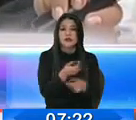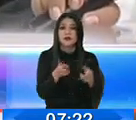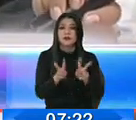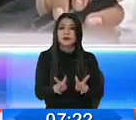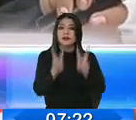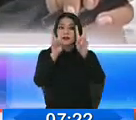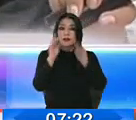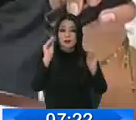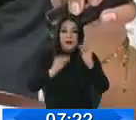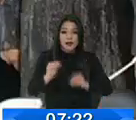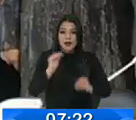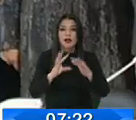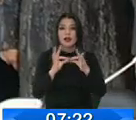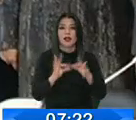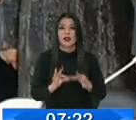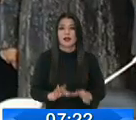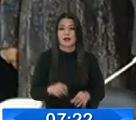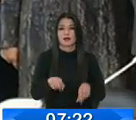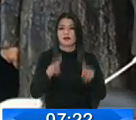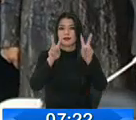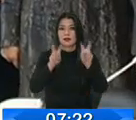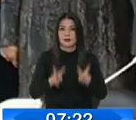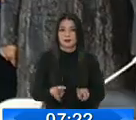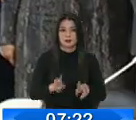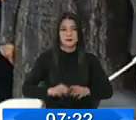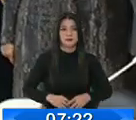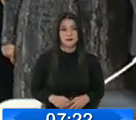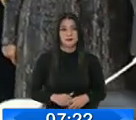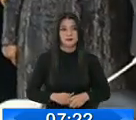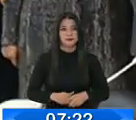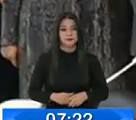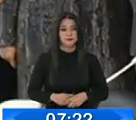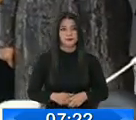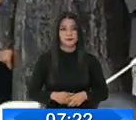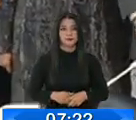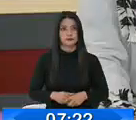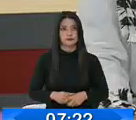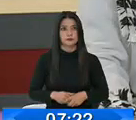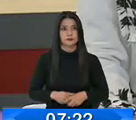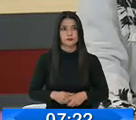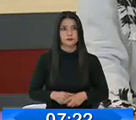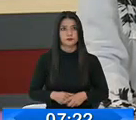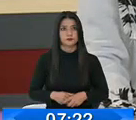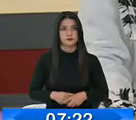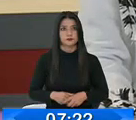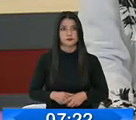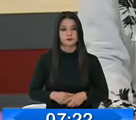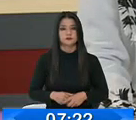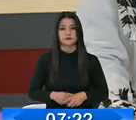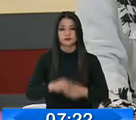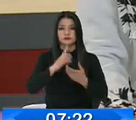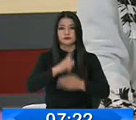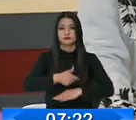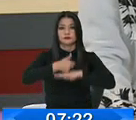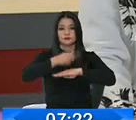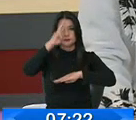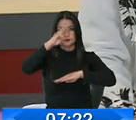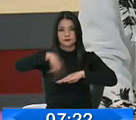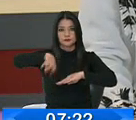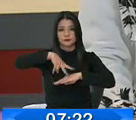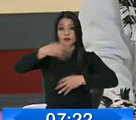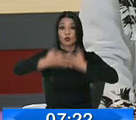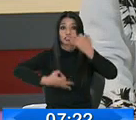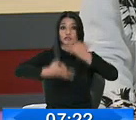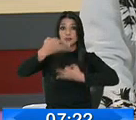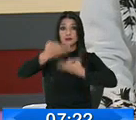de los contenidos del examen. Informó Jorge Escobar. Y un tribunal de la Corte Nacional de Justicia